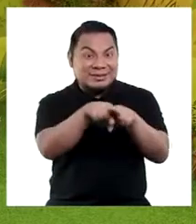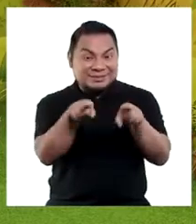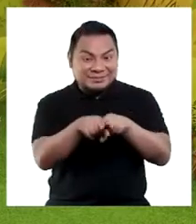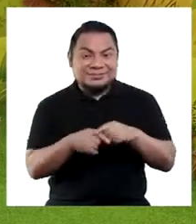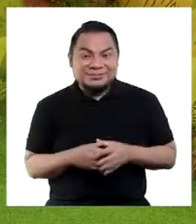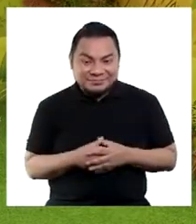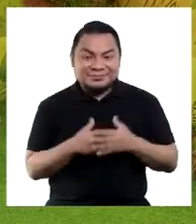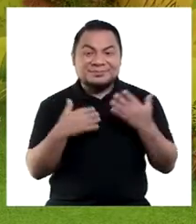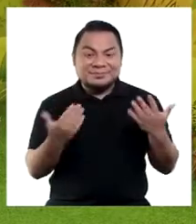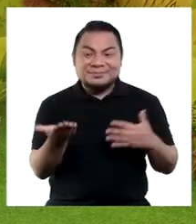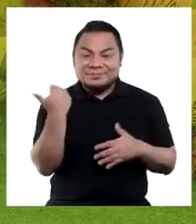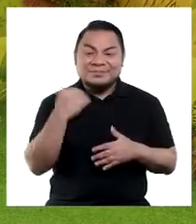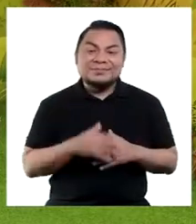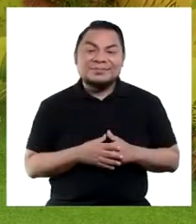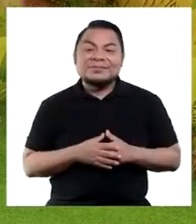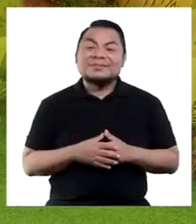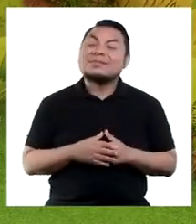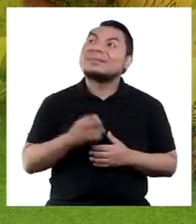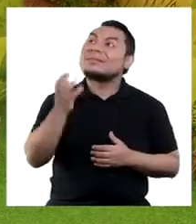u